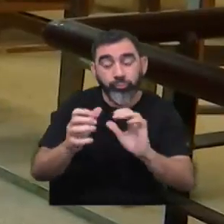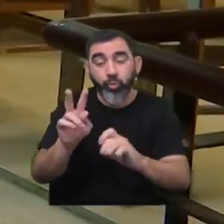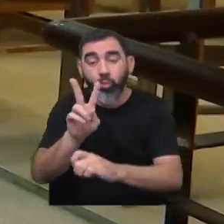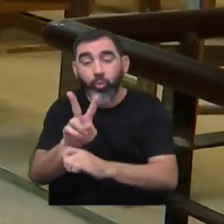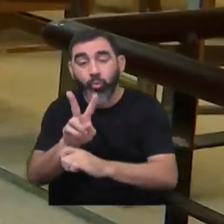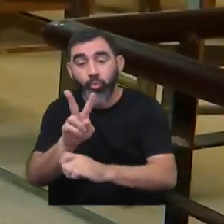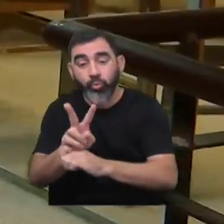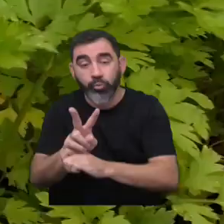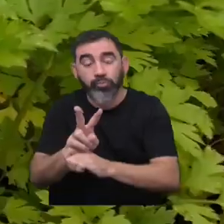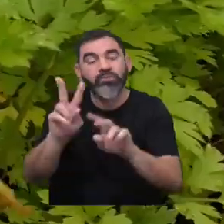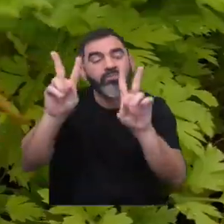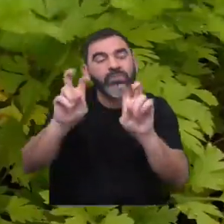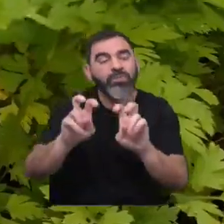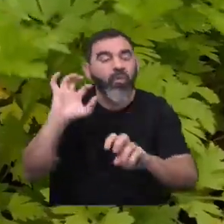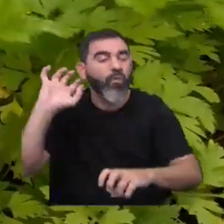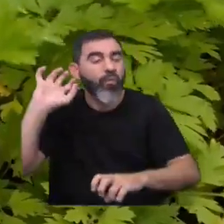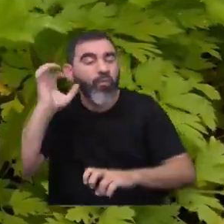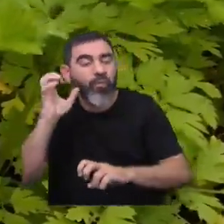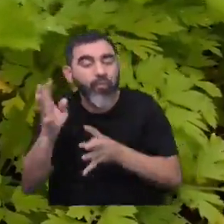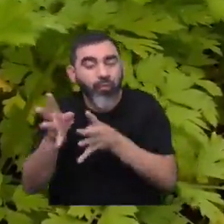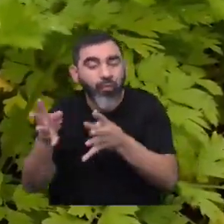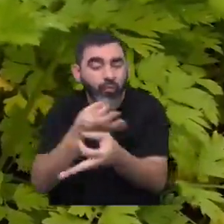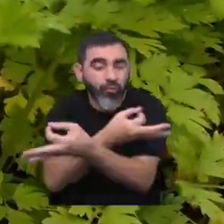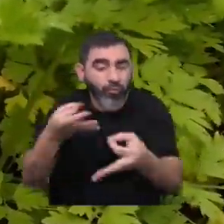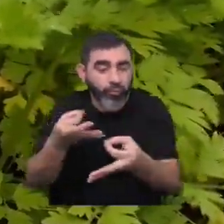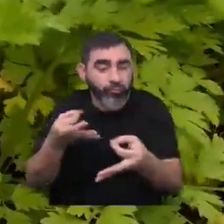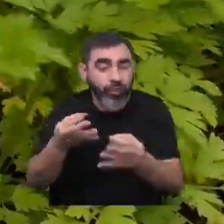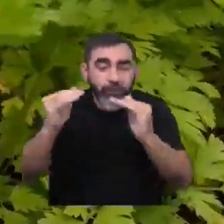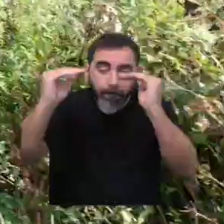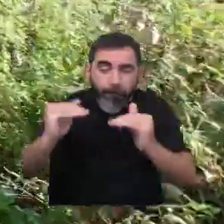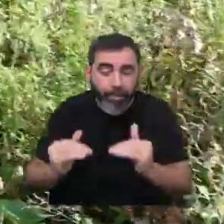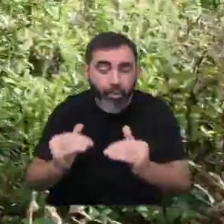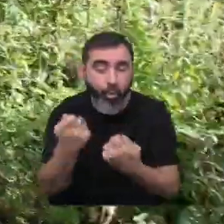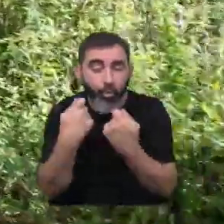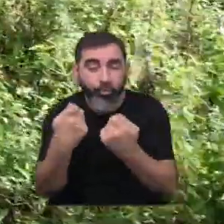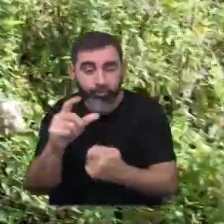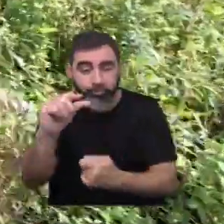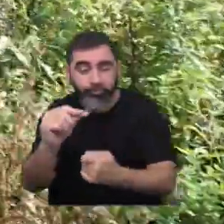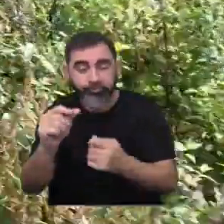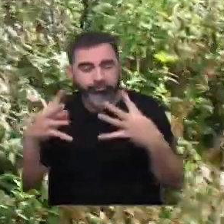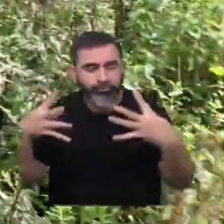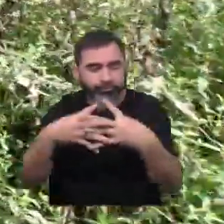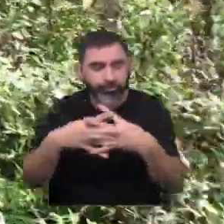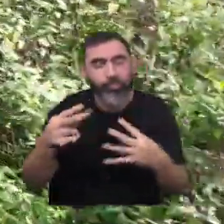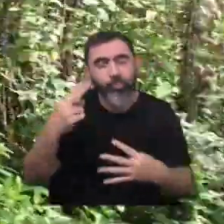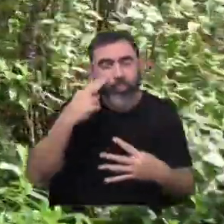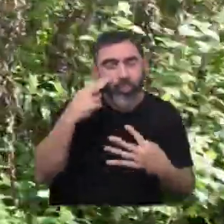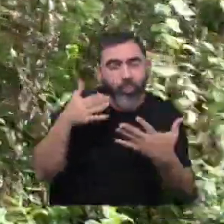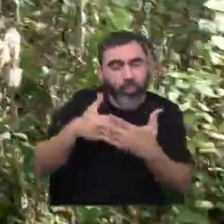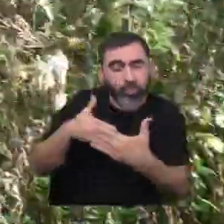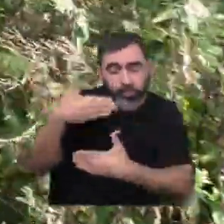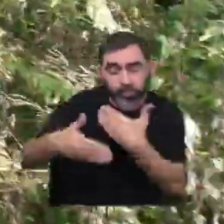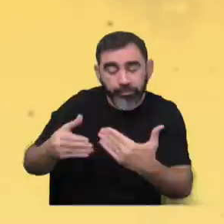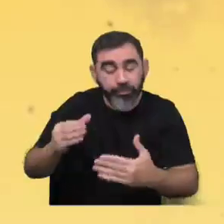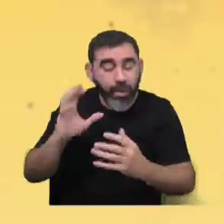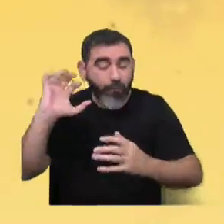en cultivos frutícolas, optimizando recursos y reduciendo costos. Las malezas son un problema que limita el potencial de las